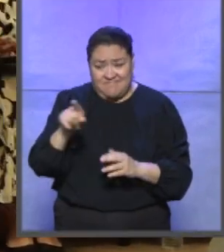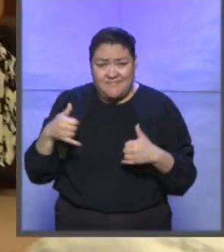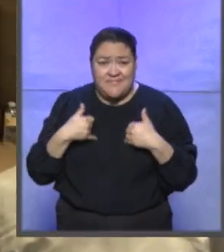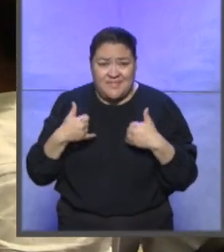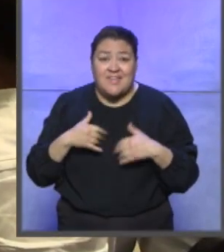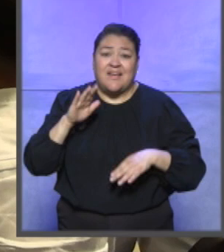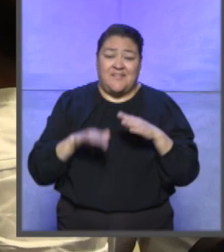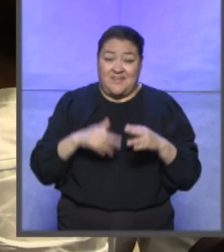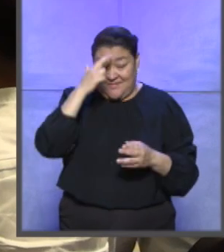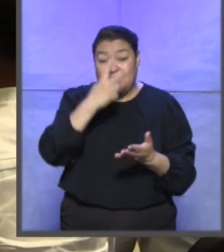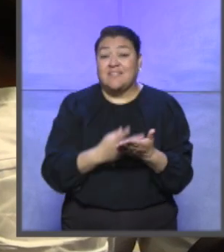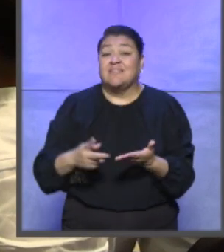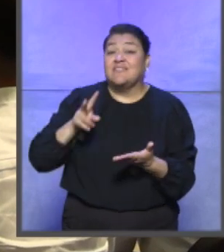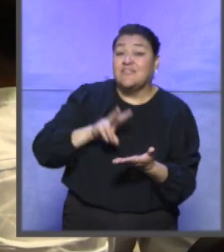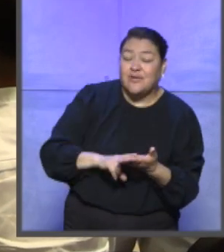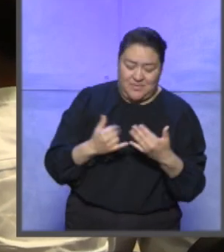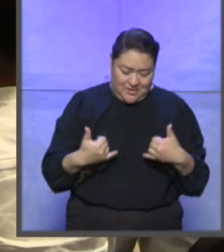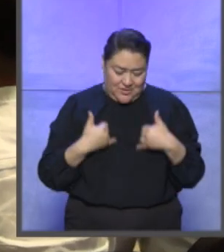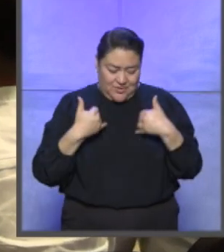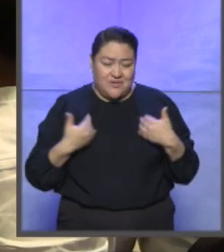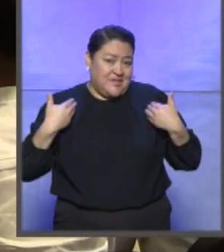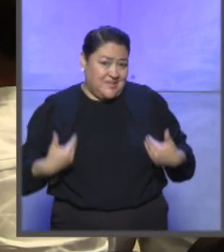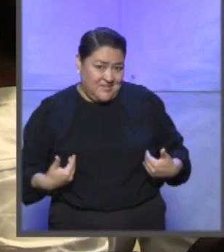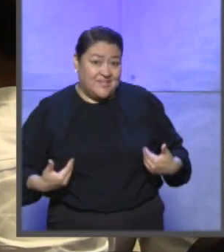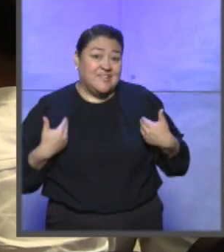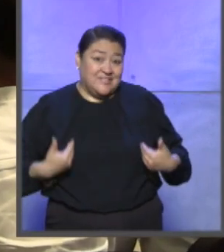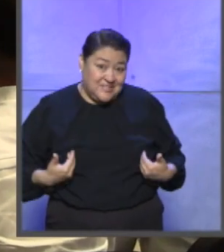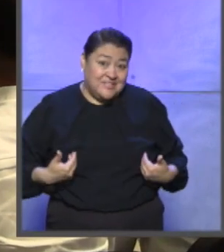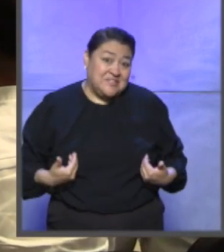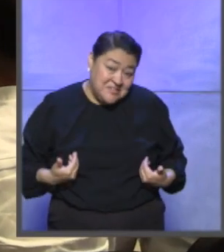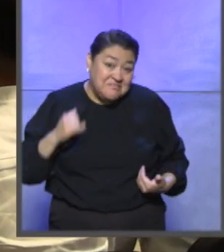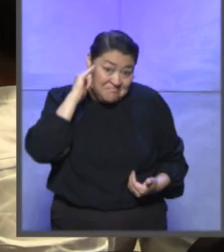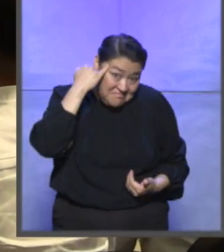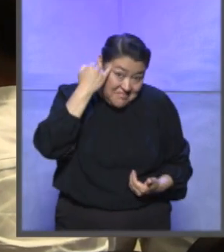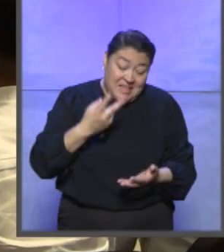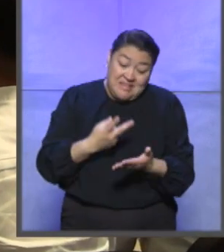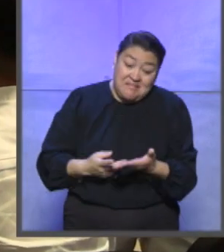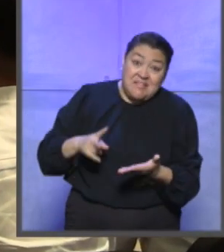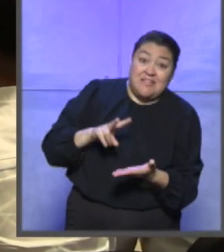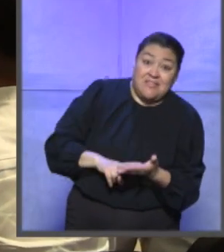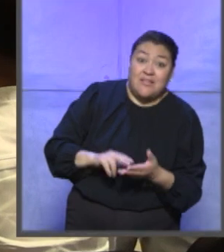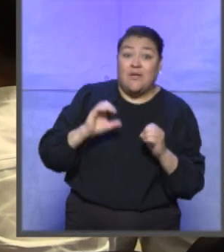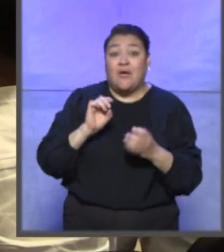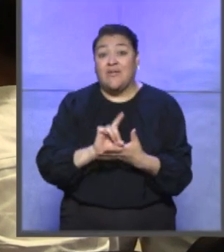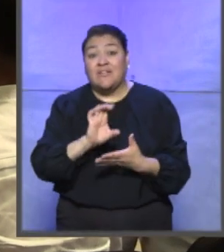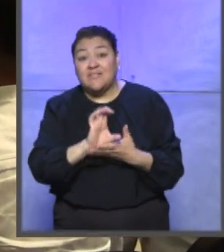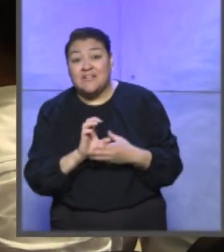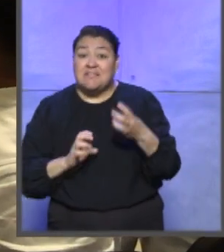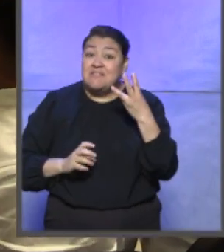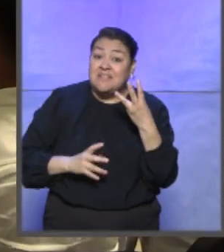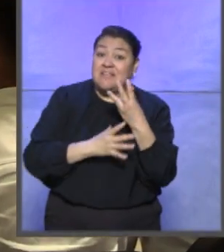incluye la transversalidad? Porque a lo mejor soy joven y se me suma que pudiera yo ser una persona indígena o que tuviera yo